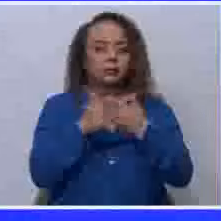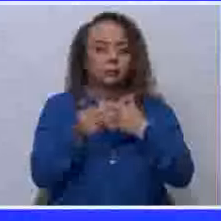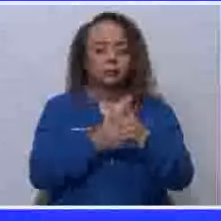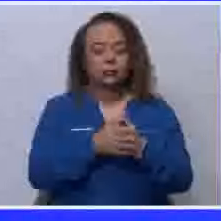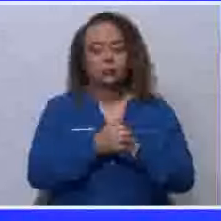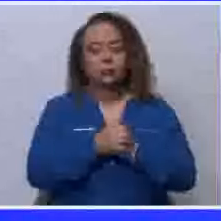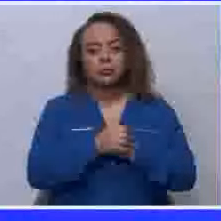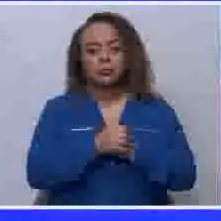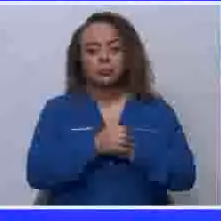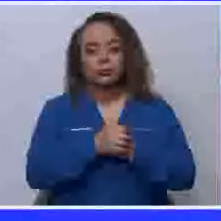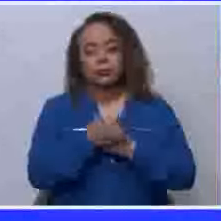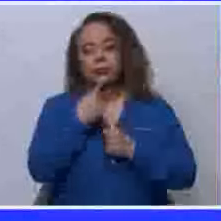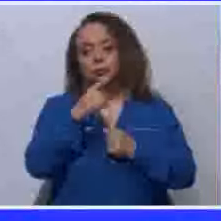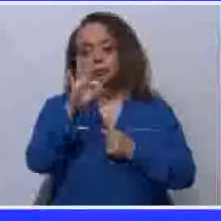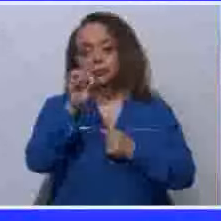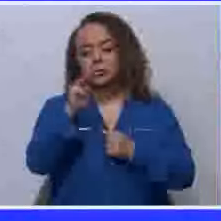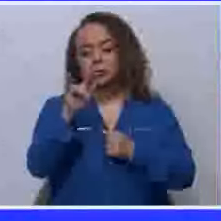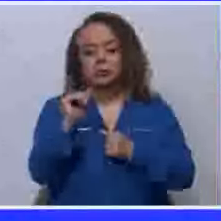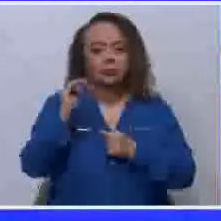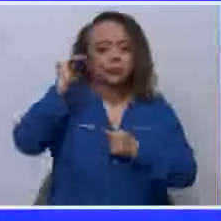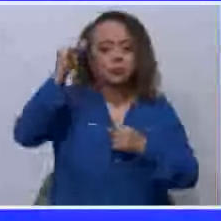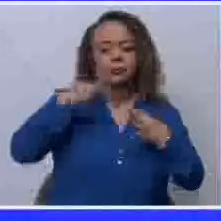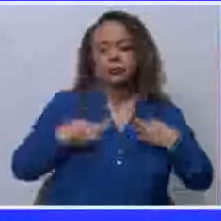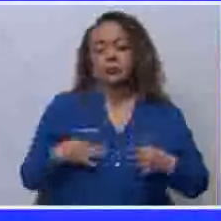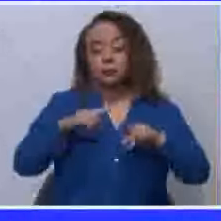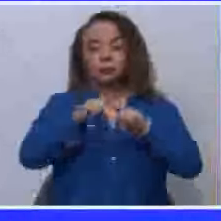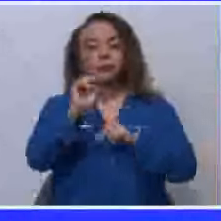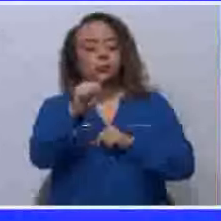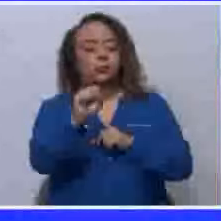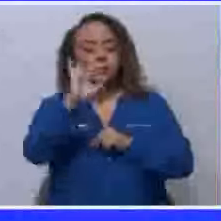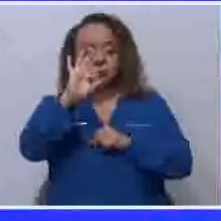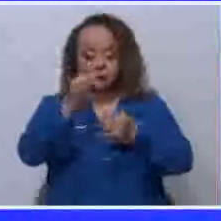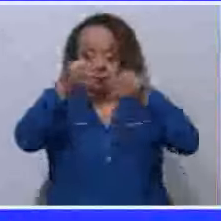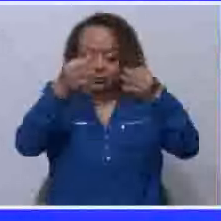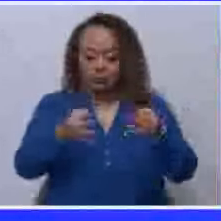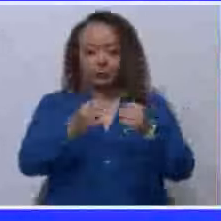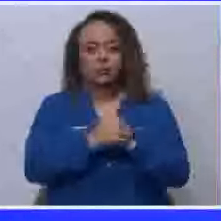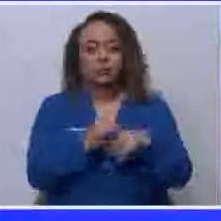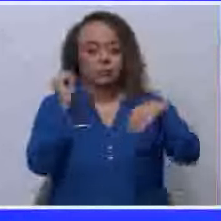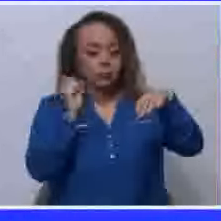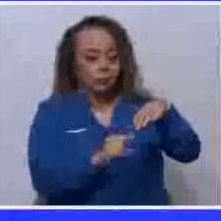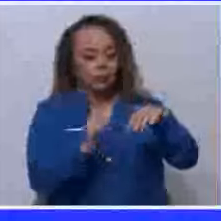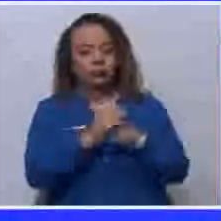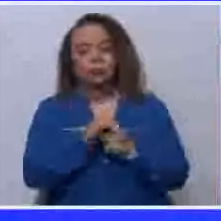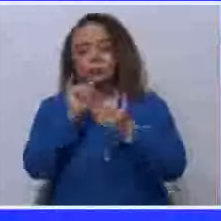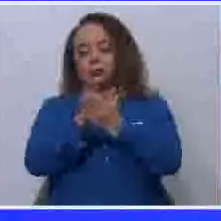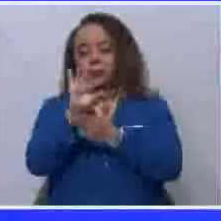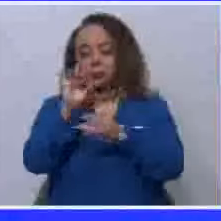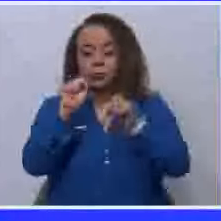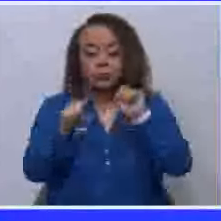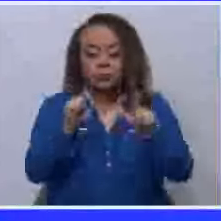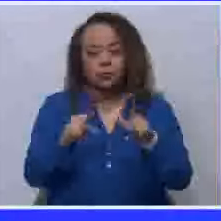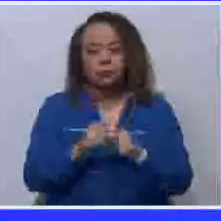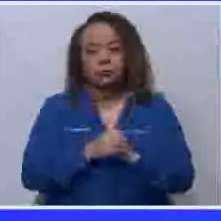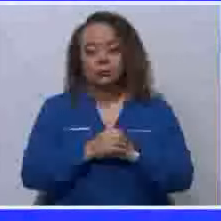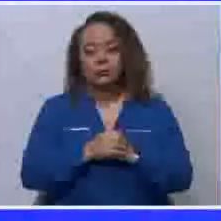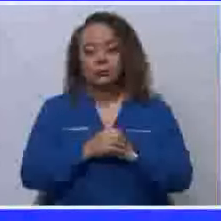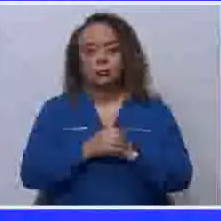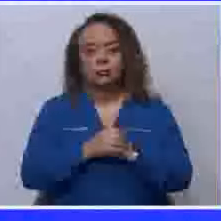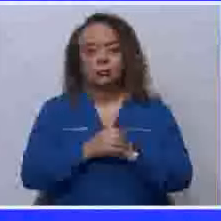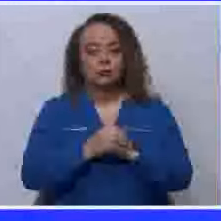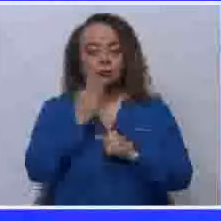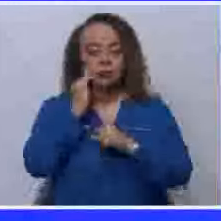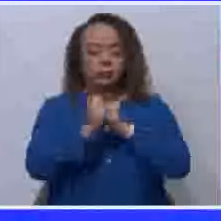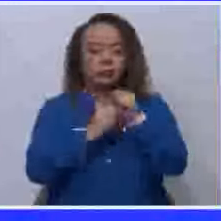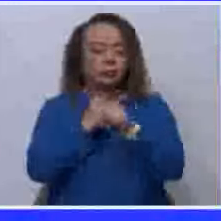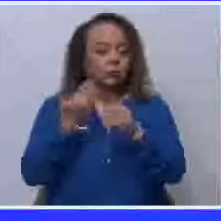como de mencionaba Tomás, de la altura, del físico, pero que sí sea un 9 que anote, que sea ese 9 goleador, porque en los últimos años